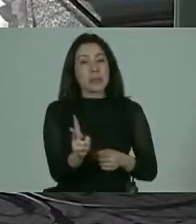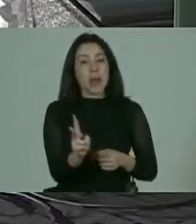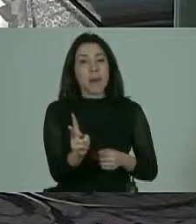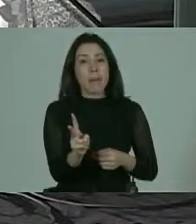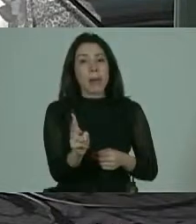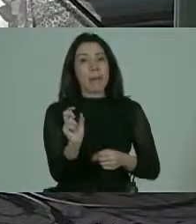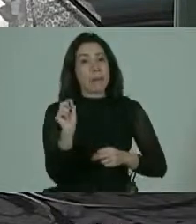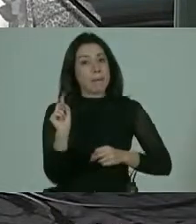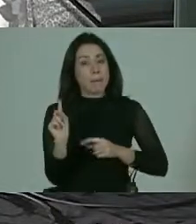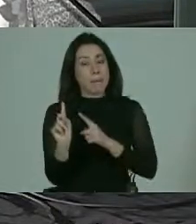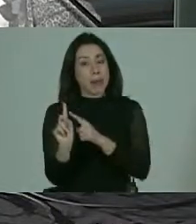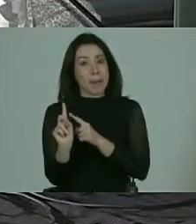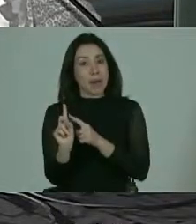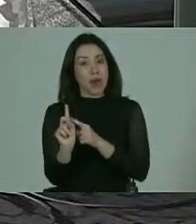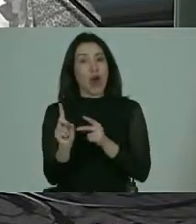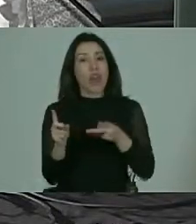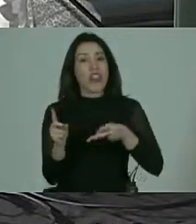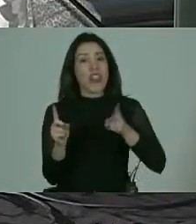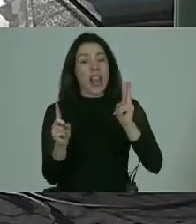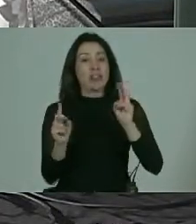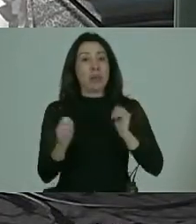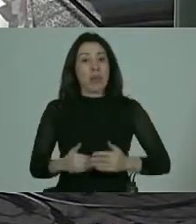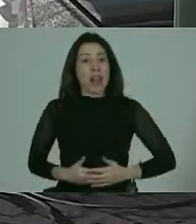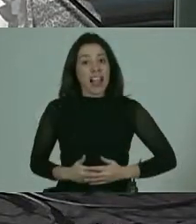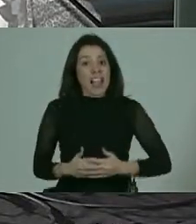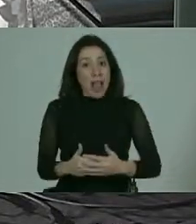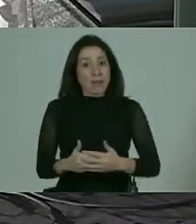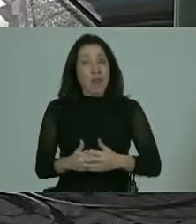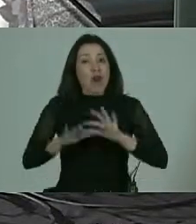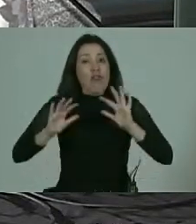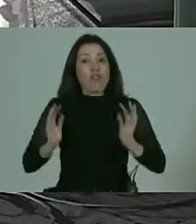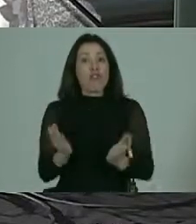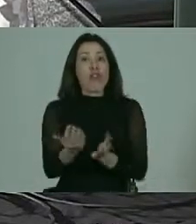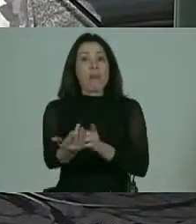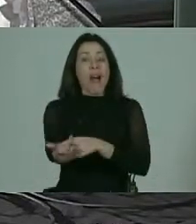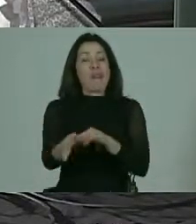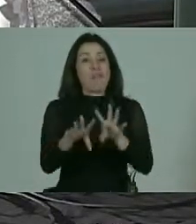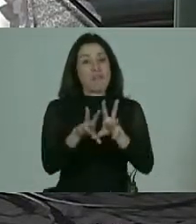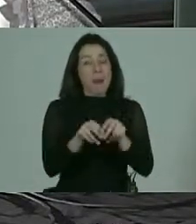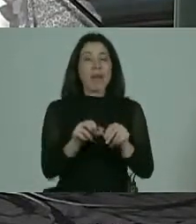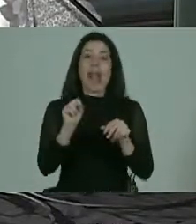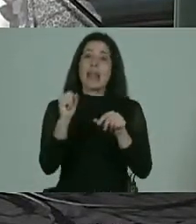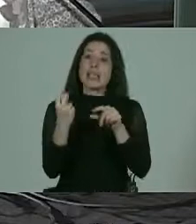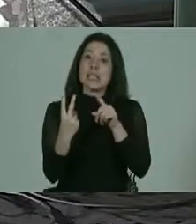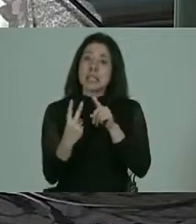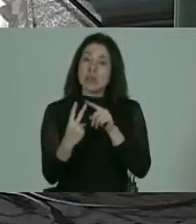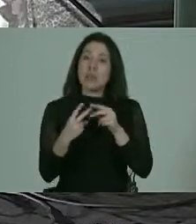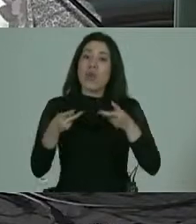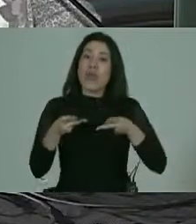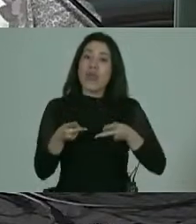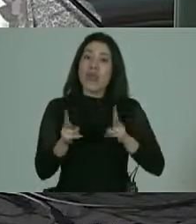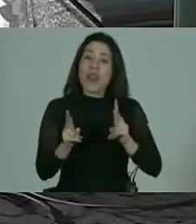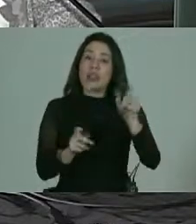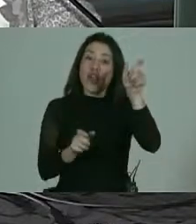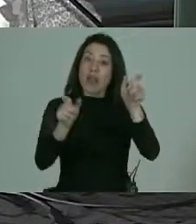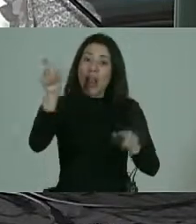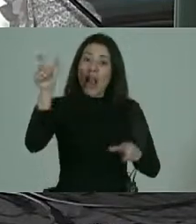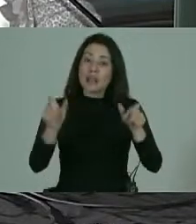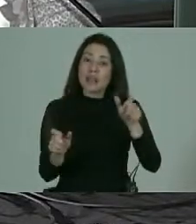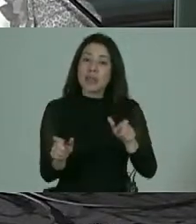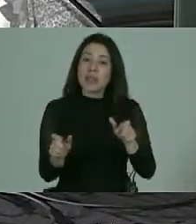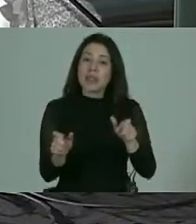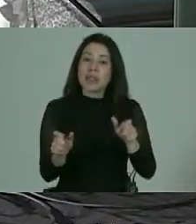1 el derecho a concebir y formar familia 2 el derecho de los individuos